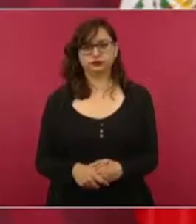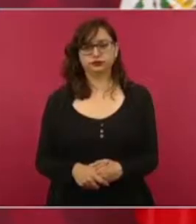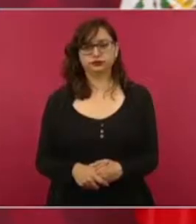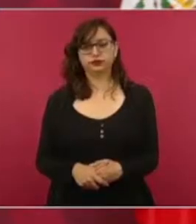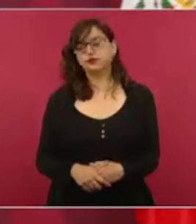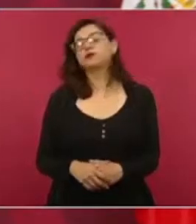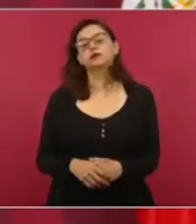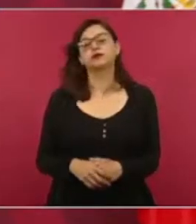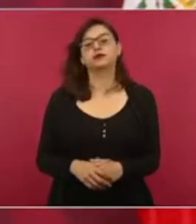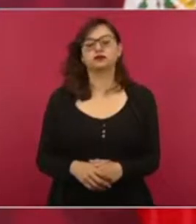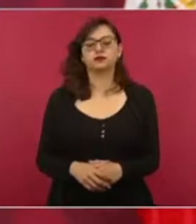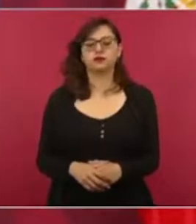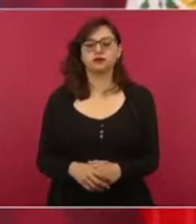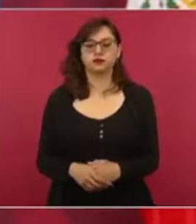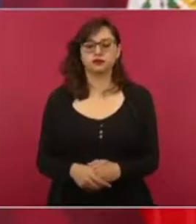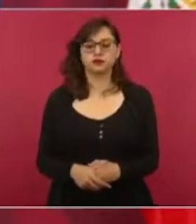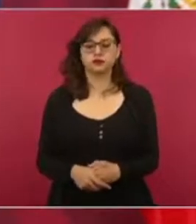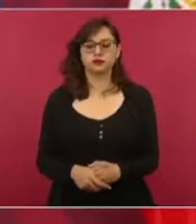permitirse.